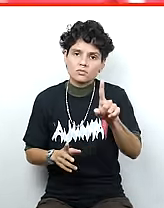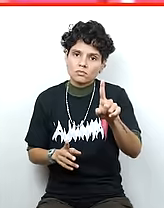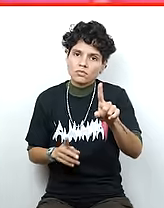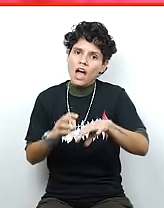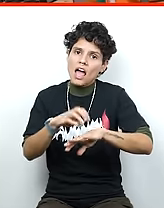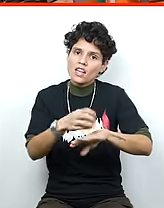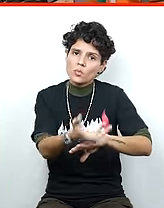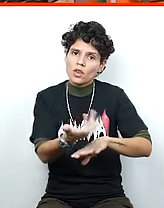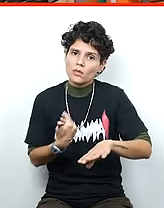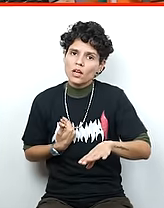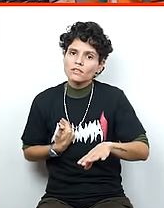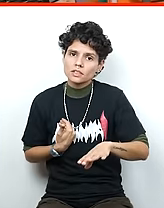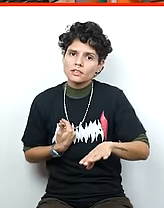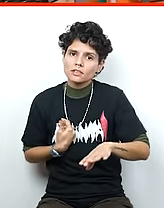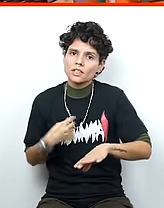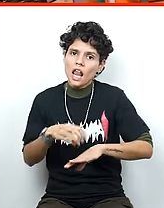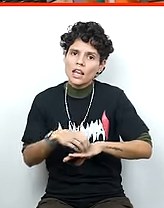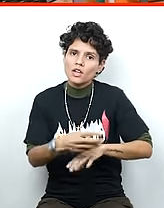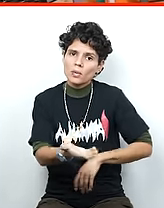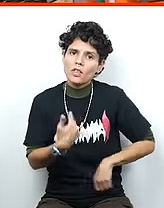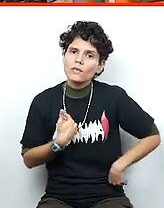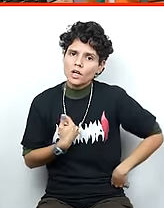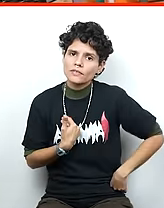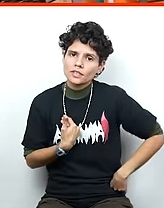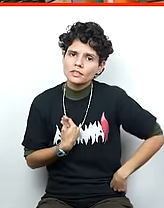anillo así, le voy a meter.